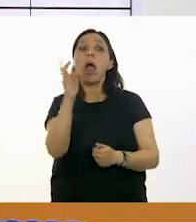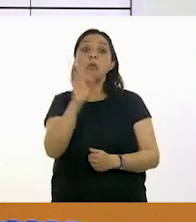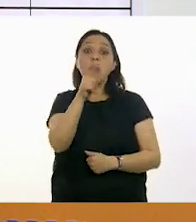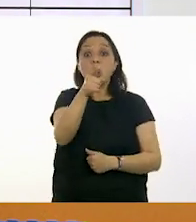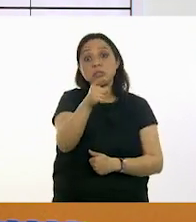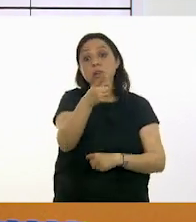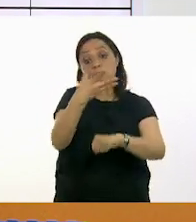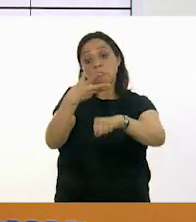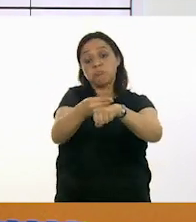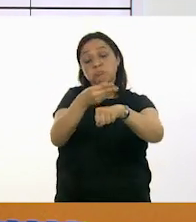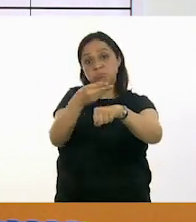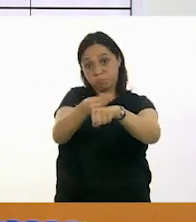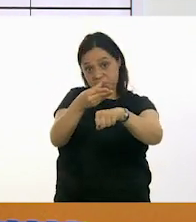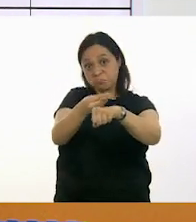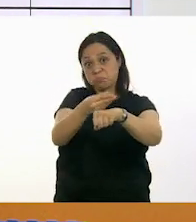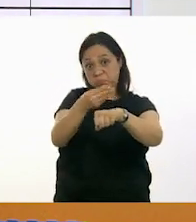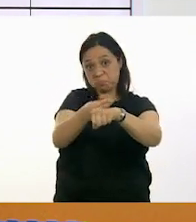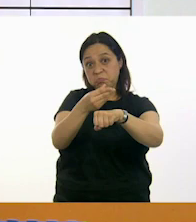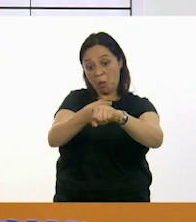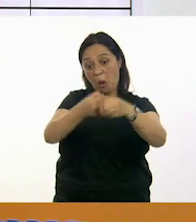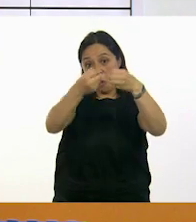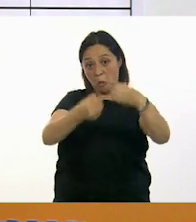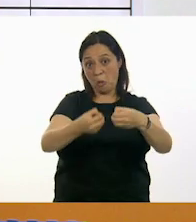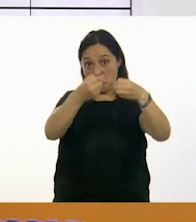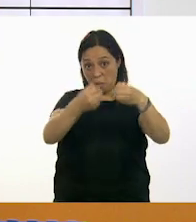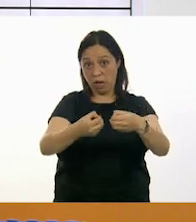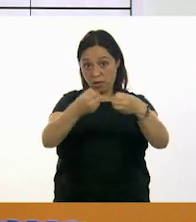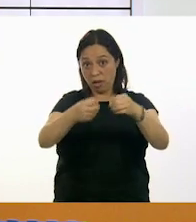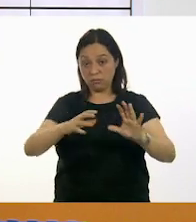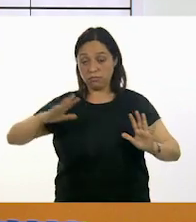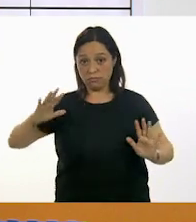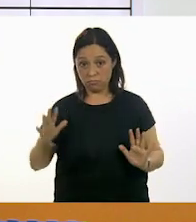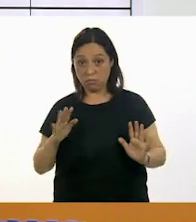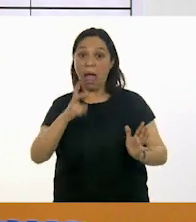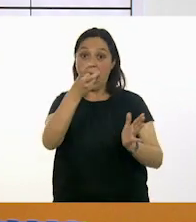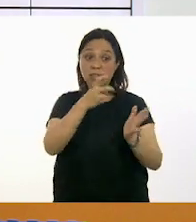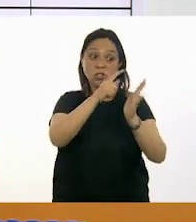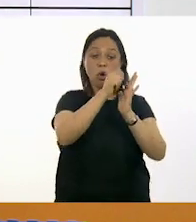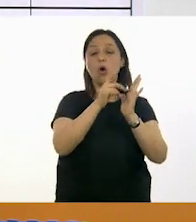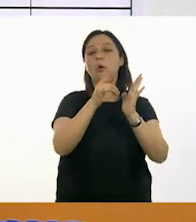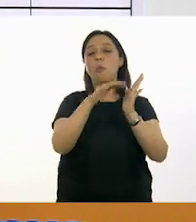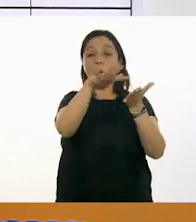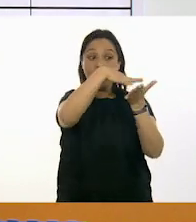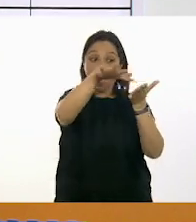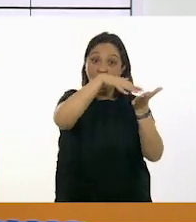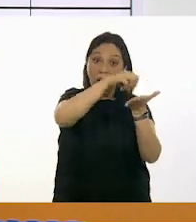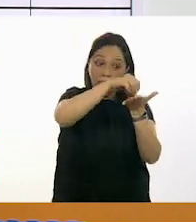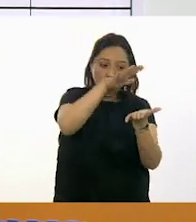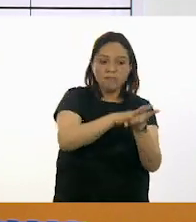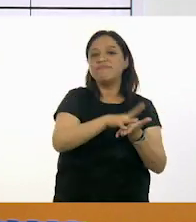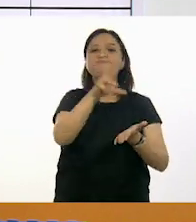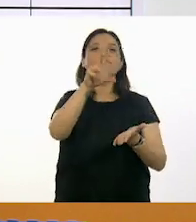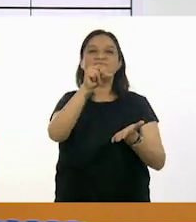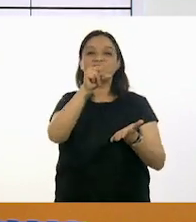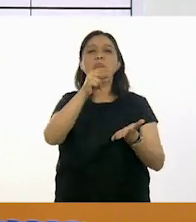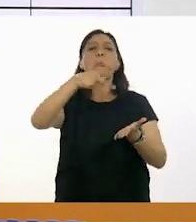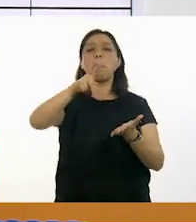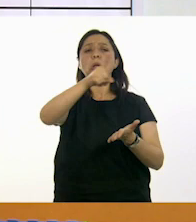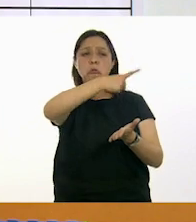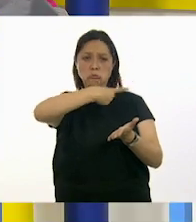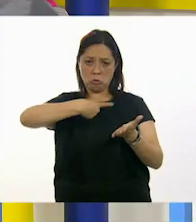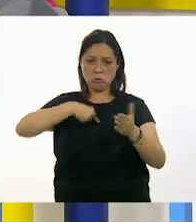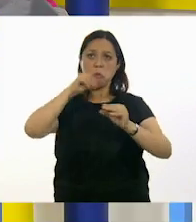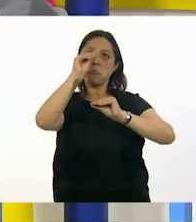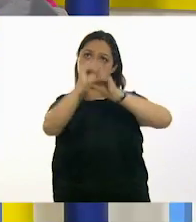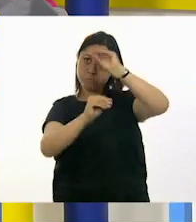estaba en mantenimiento y es algo que el texto no lo está plasmando y nosotros con nuestra tabla sí lo podemos identificar. Ah, y